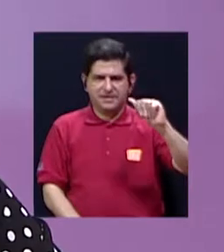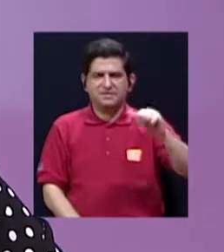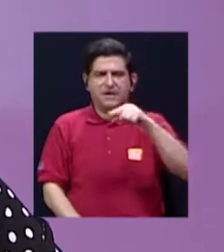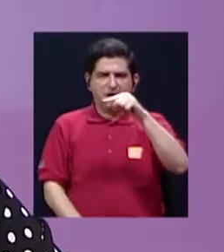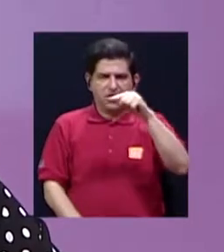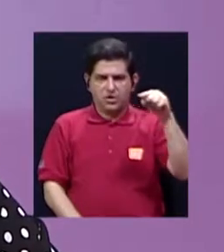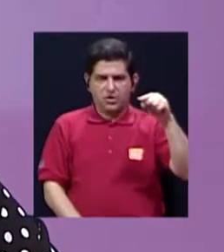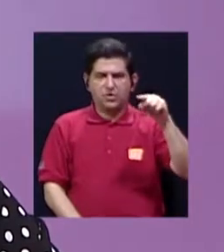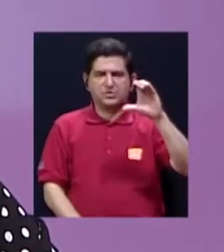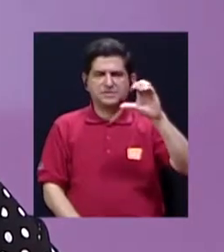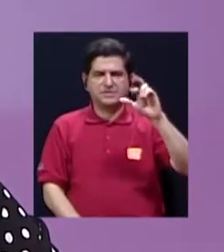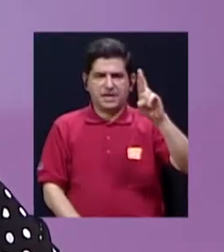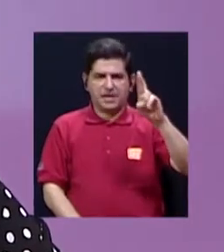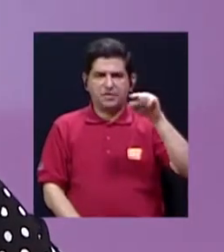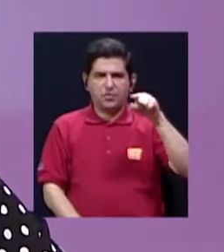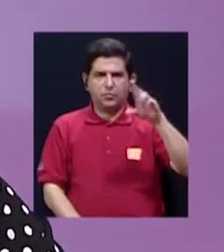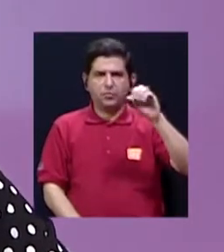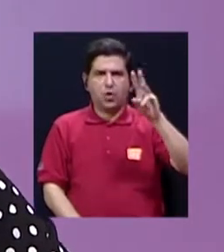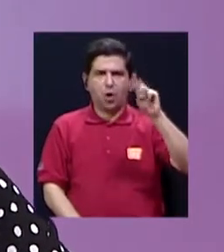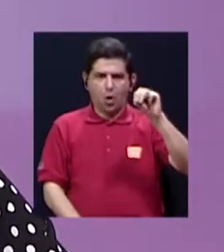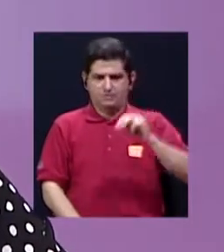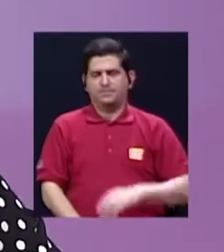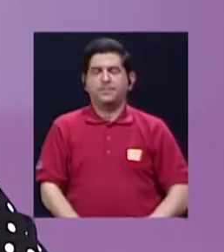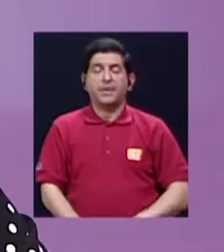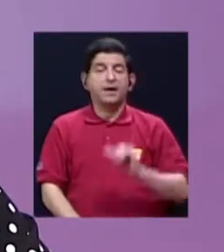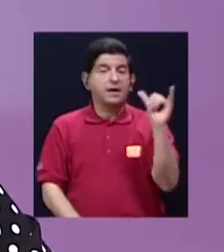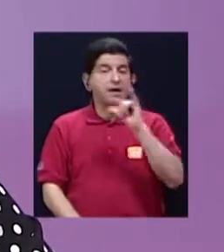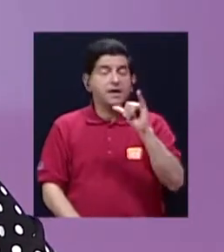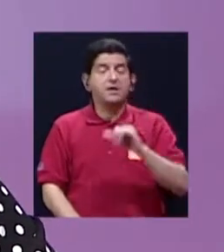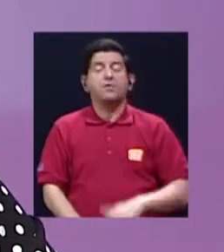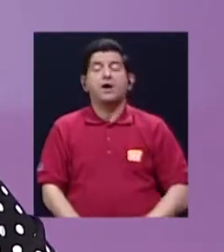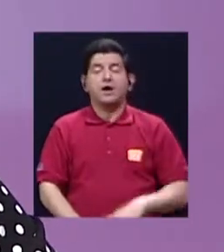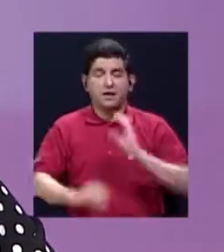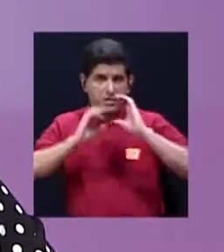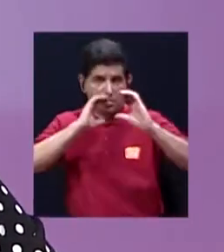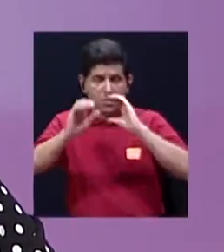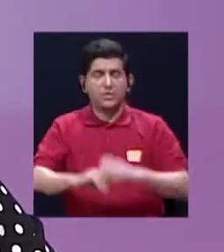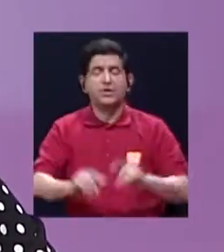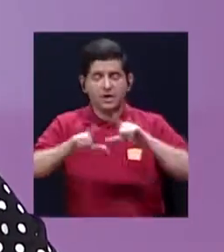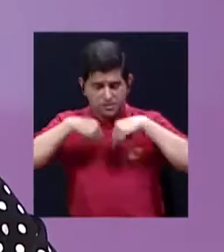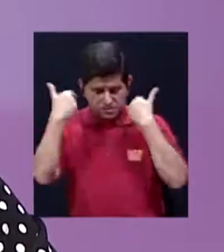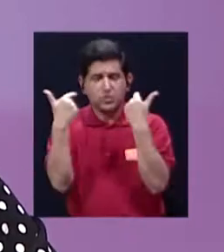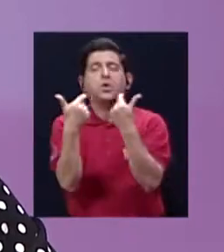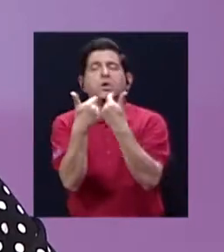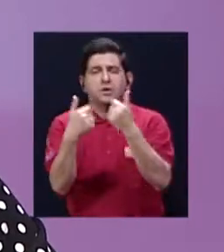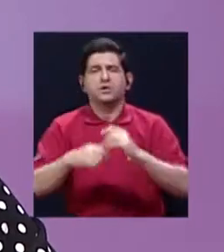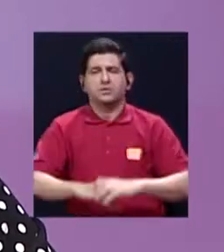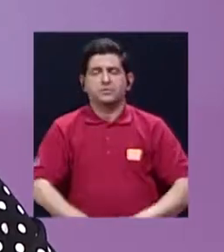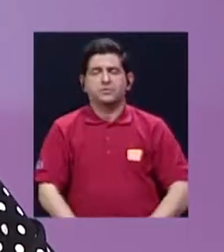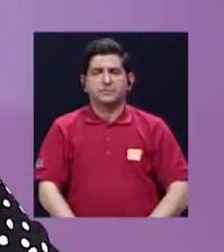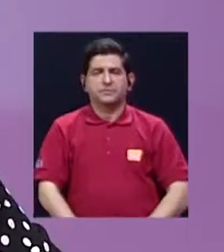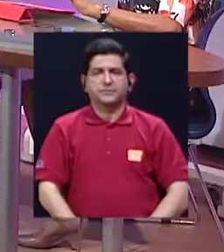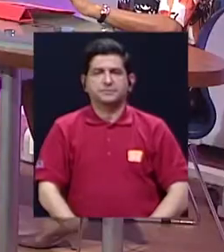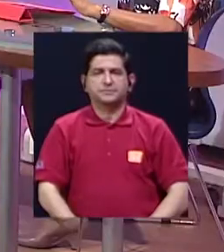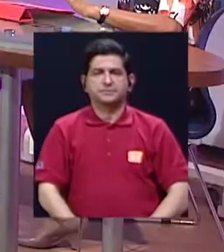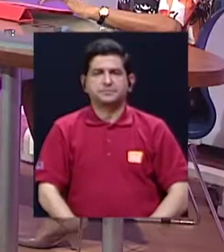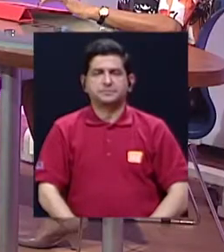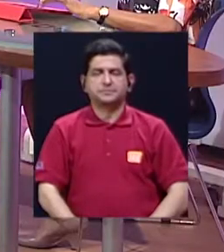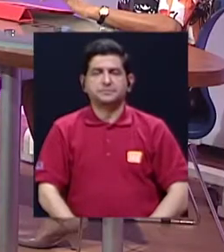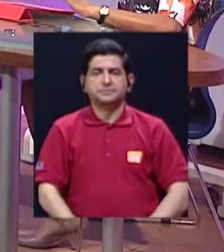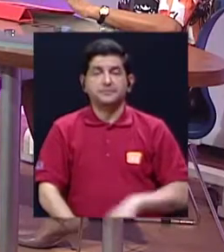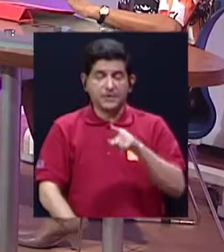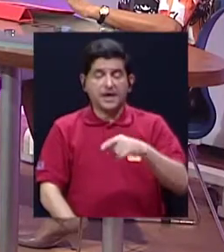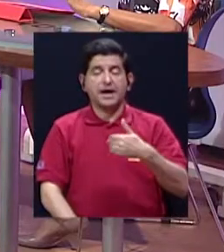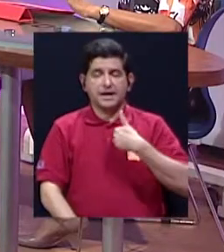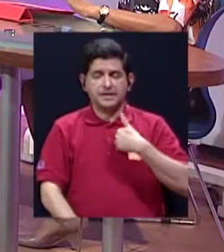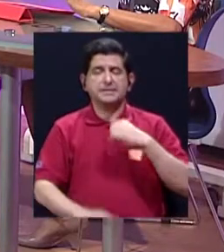medio, cr.com. O también pueden escribir a la colectiva cuya